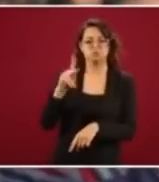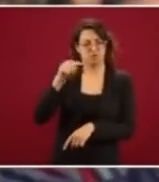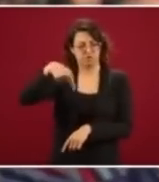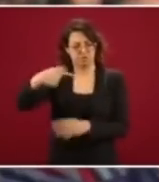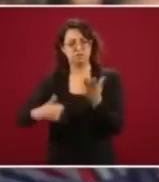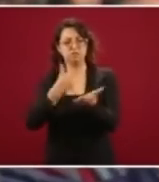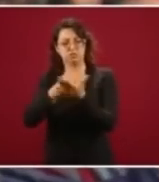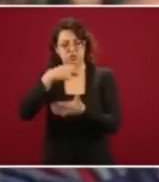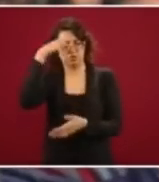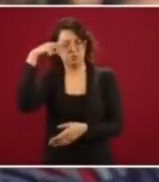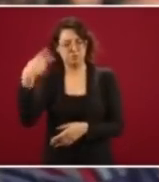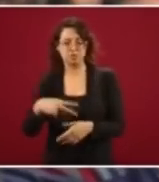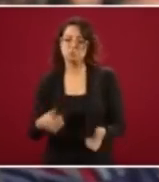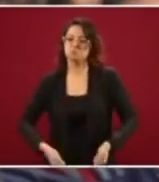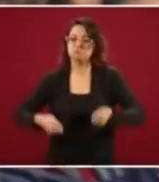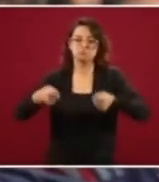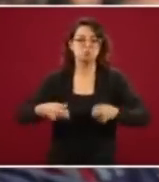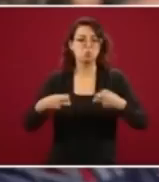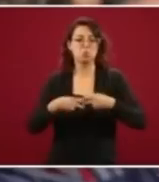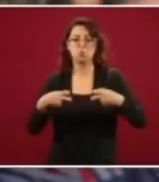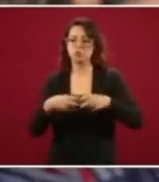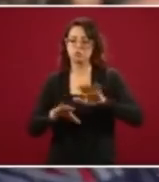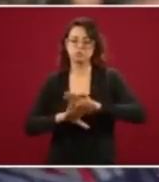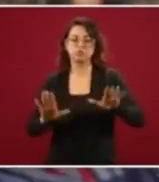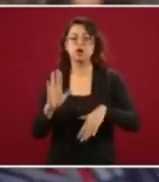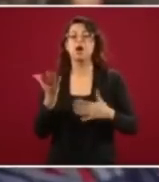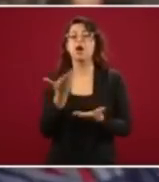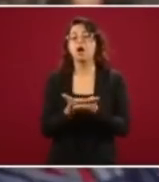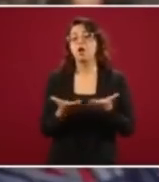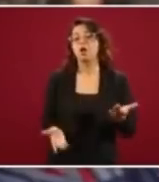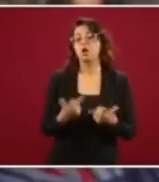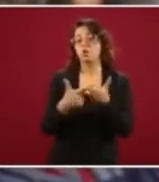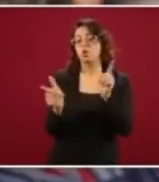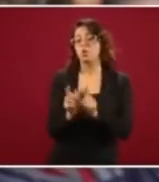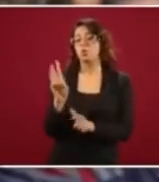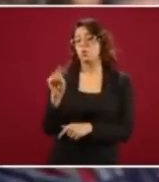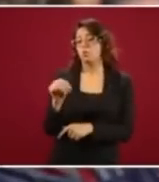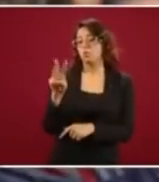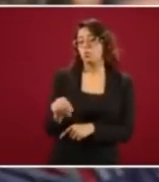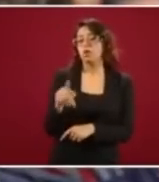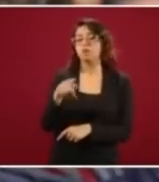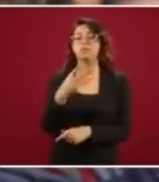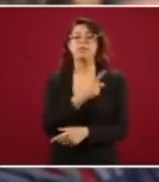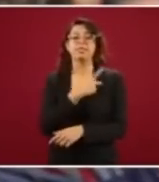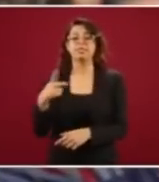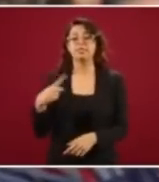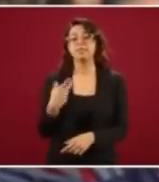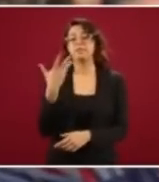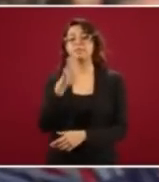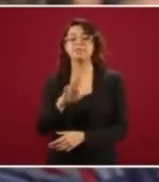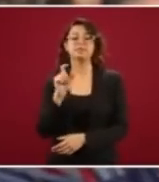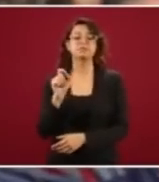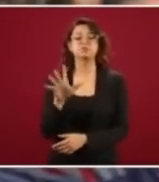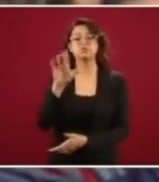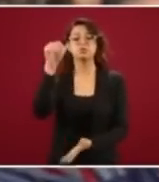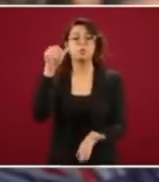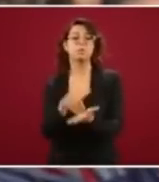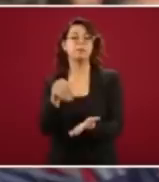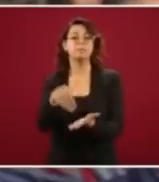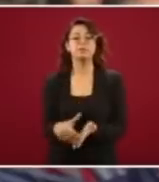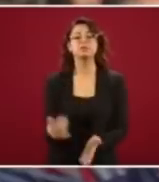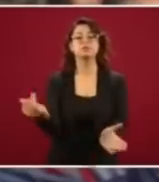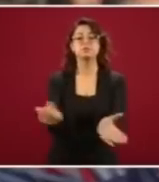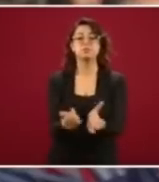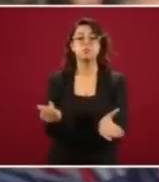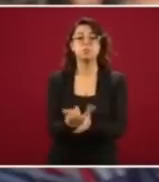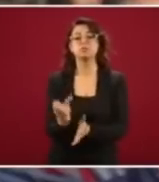Grupo Walmart, debe 10.5 mil millones de pesos de impuestos, que obviamente el SAT no